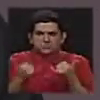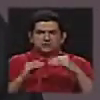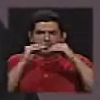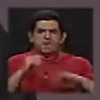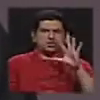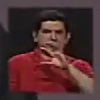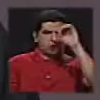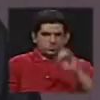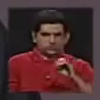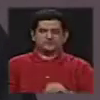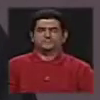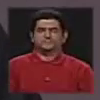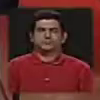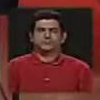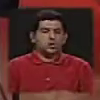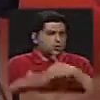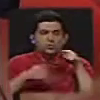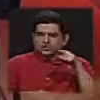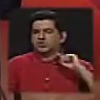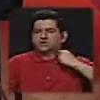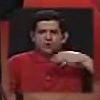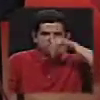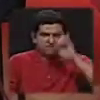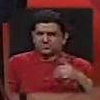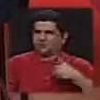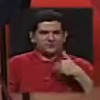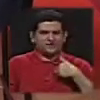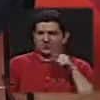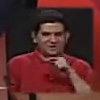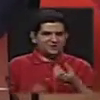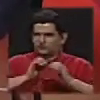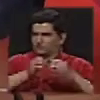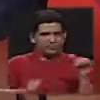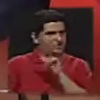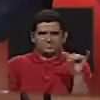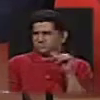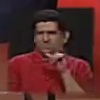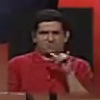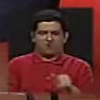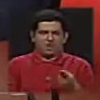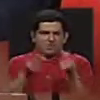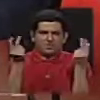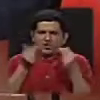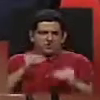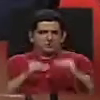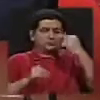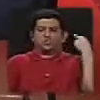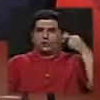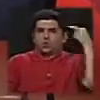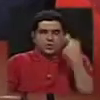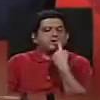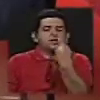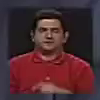al 5%. Entonces, aún tomando esa inflación, no llegamos a esto, a este costo desmedido que el gobierno indica.